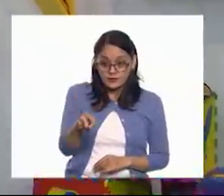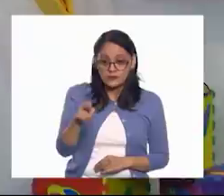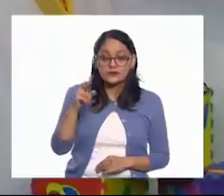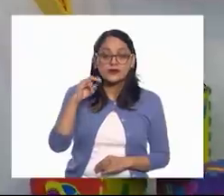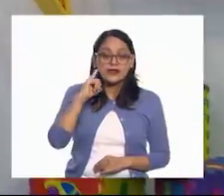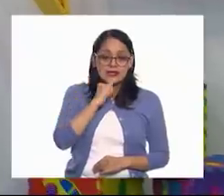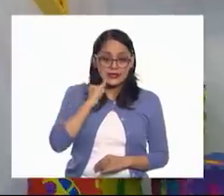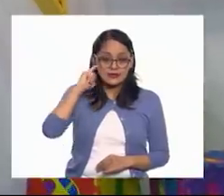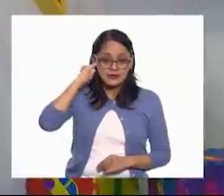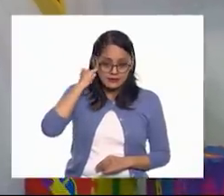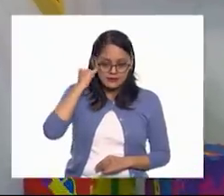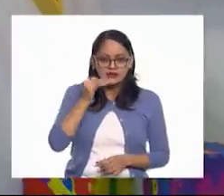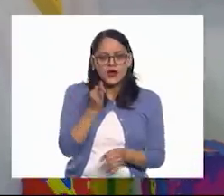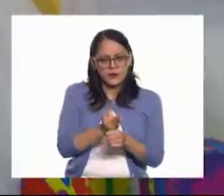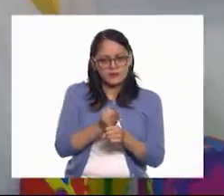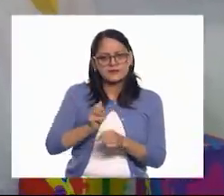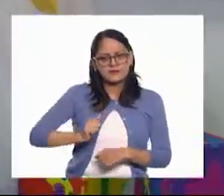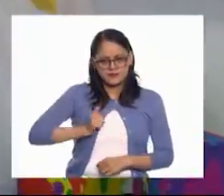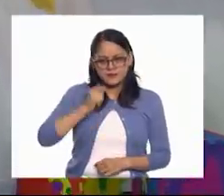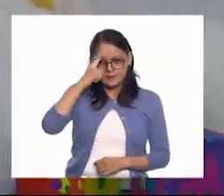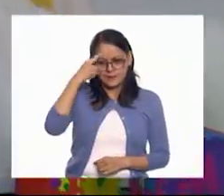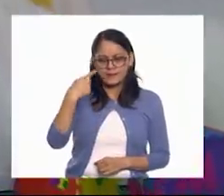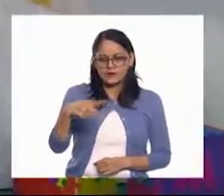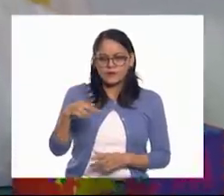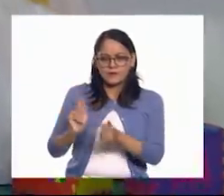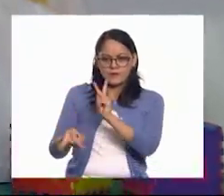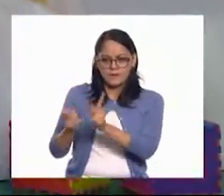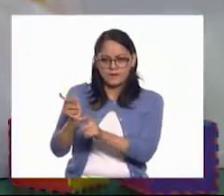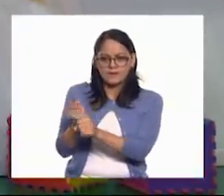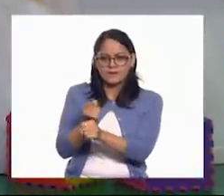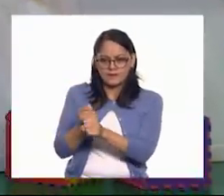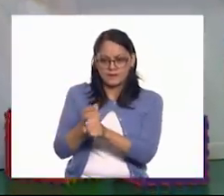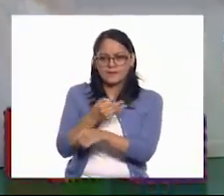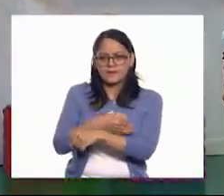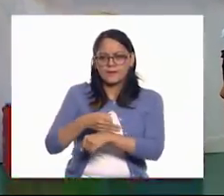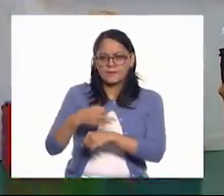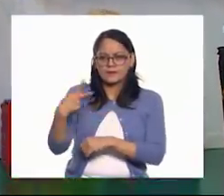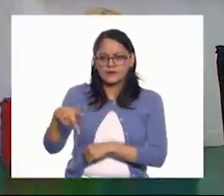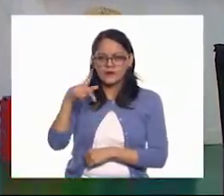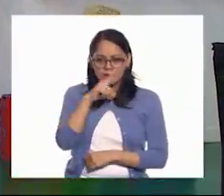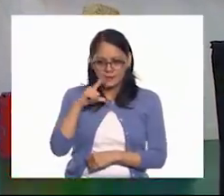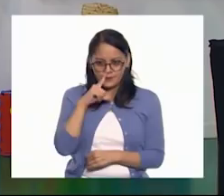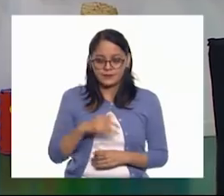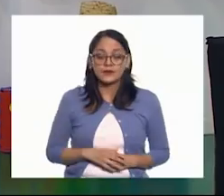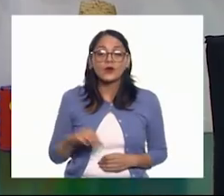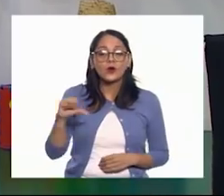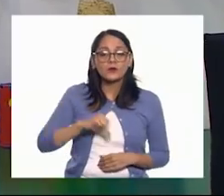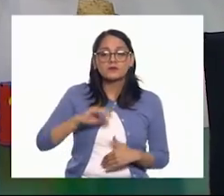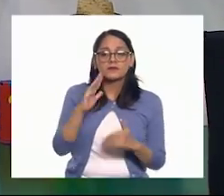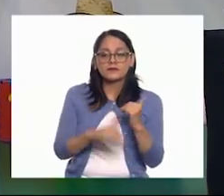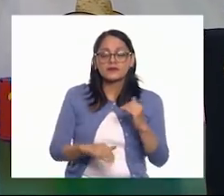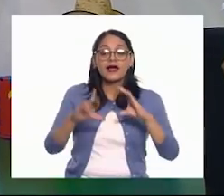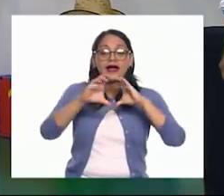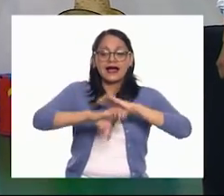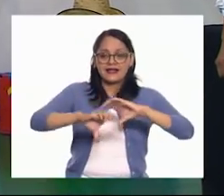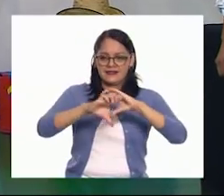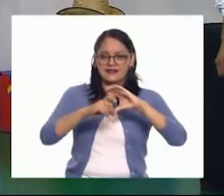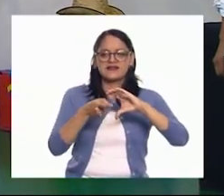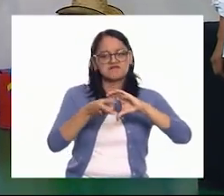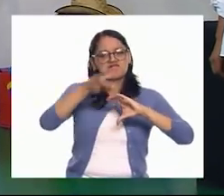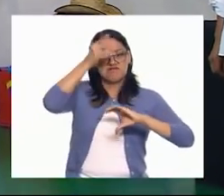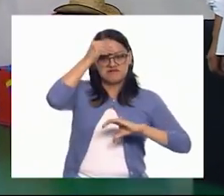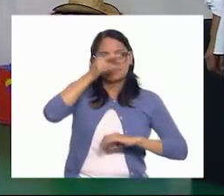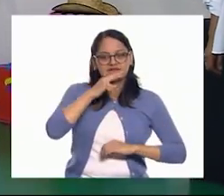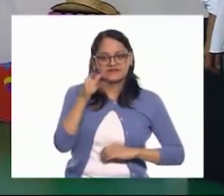para practicarla y platica con tu familia en tu lengua materna. Por hoy hemos terminado con Cantando se aprende mejor. De